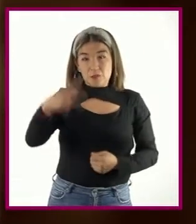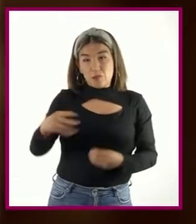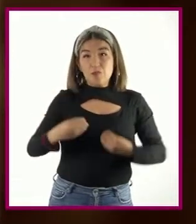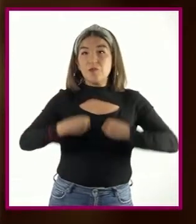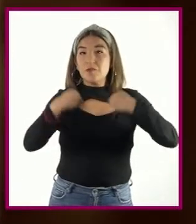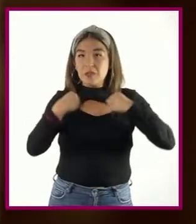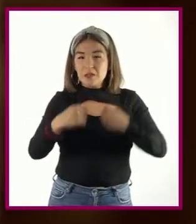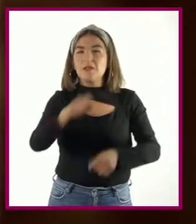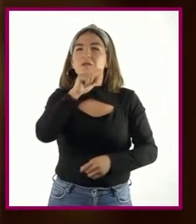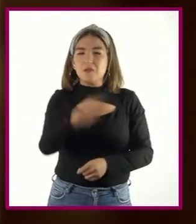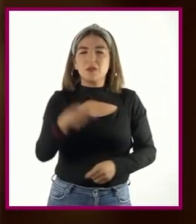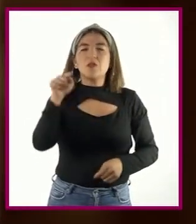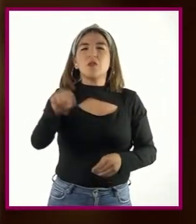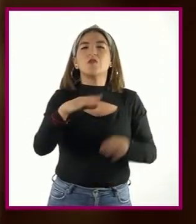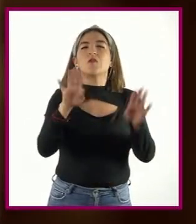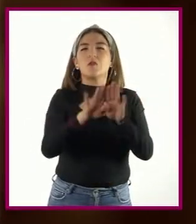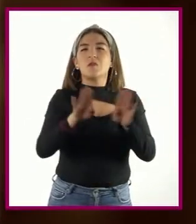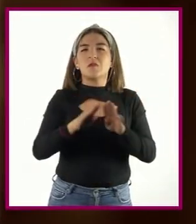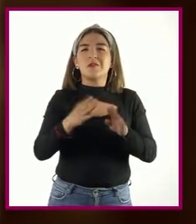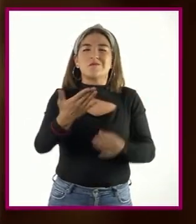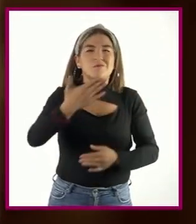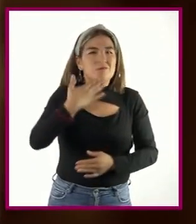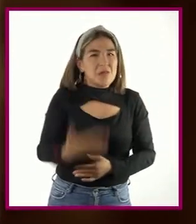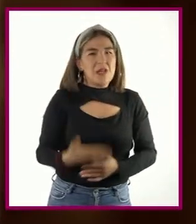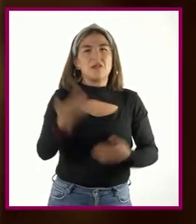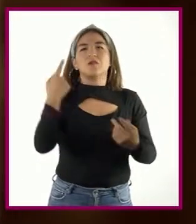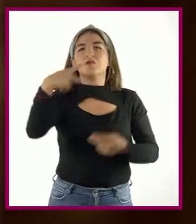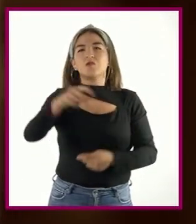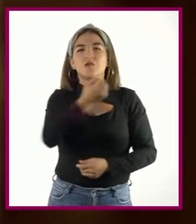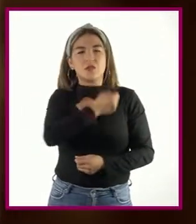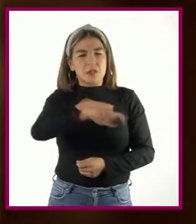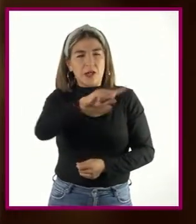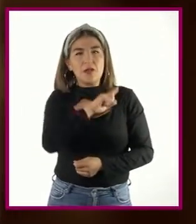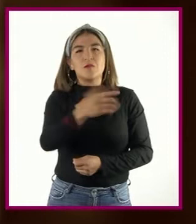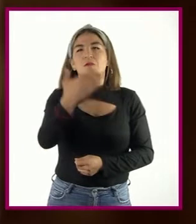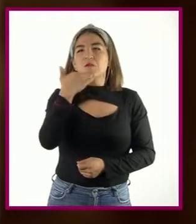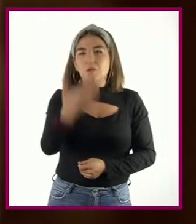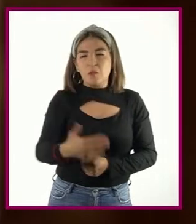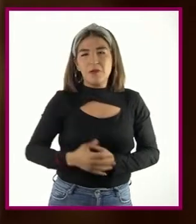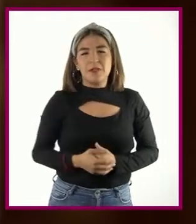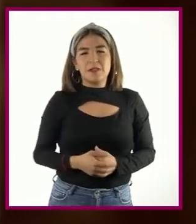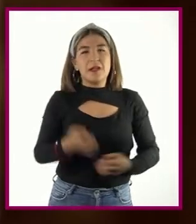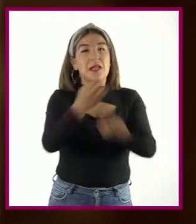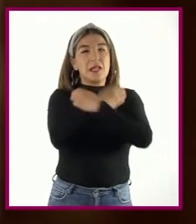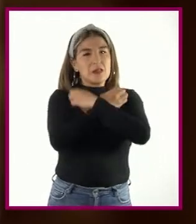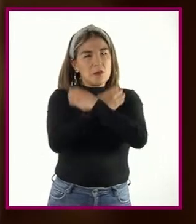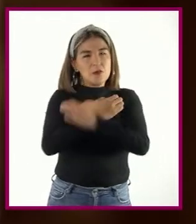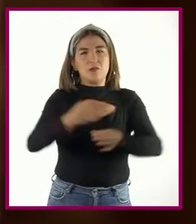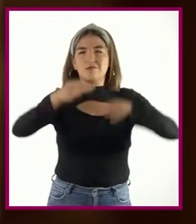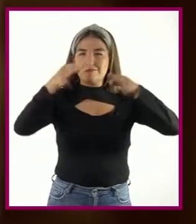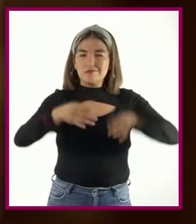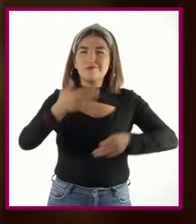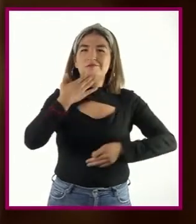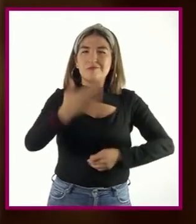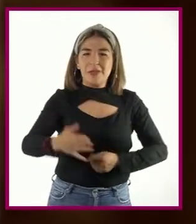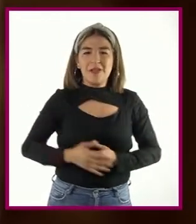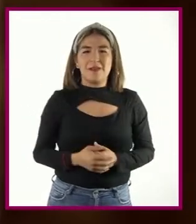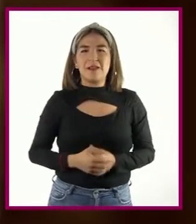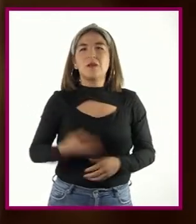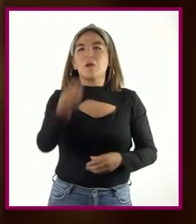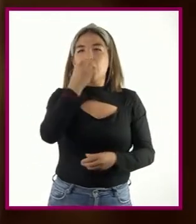tiene que ser en condiciones dignas, gozando de una buena salud, de una educación de calidad, de una